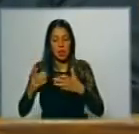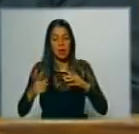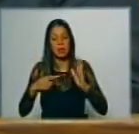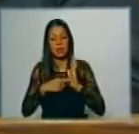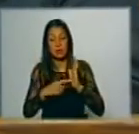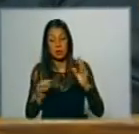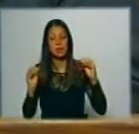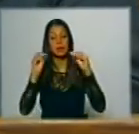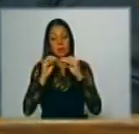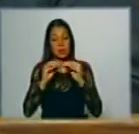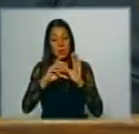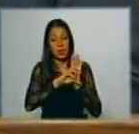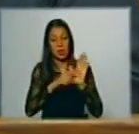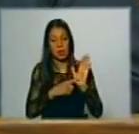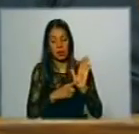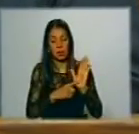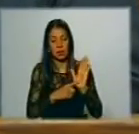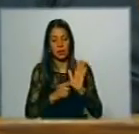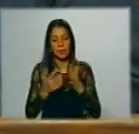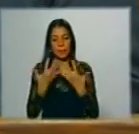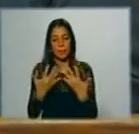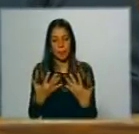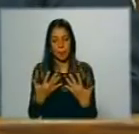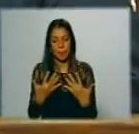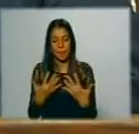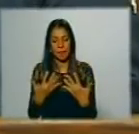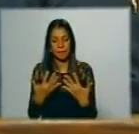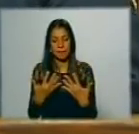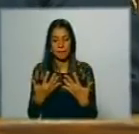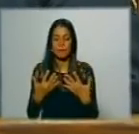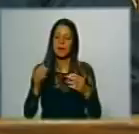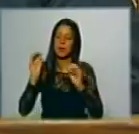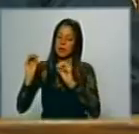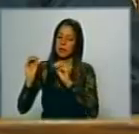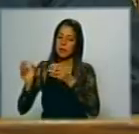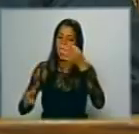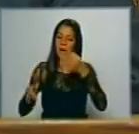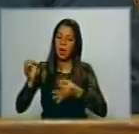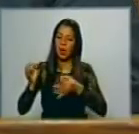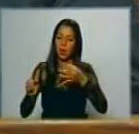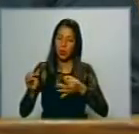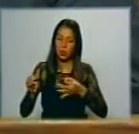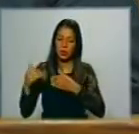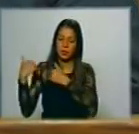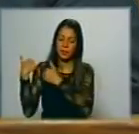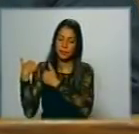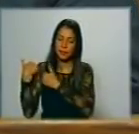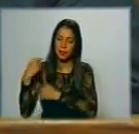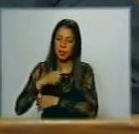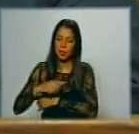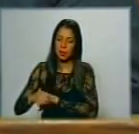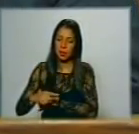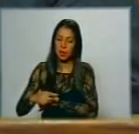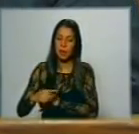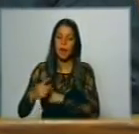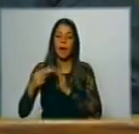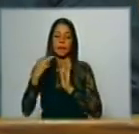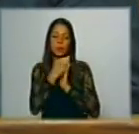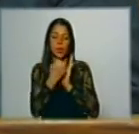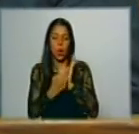ley constitucional. 10. Solicitar a los tribunales competentes las medidas